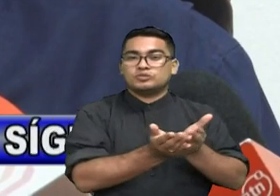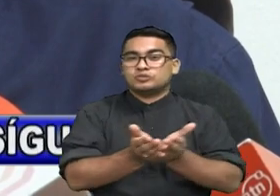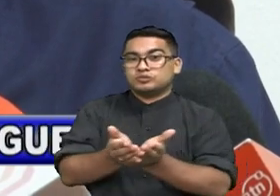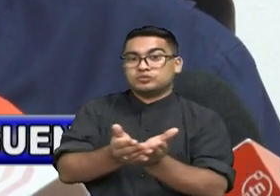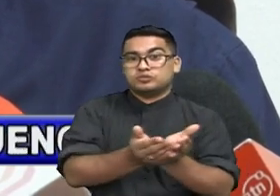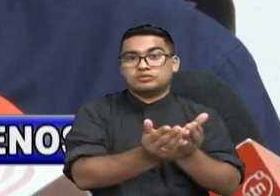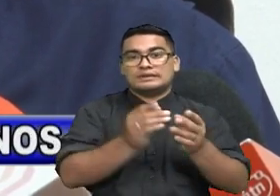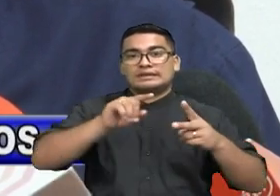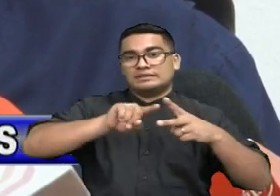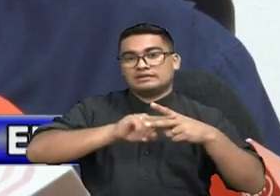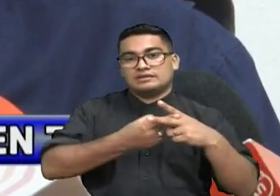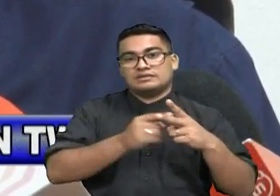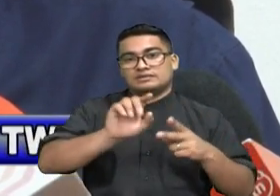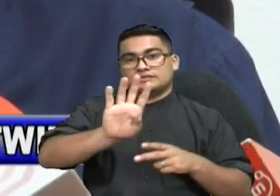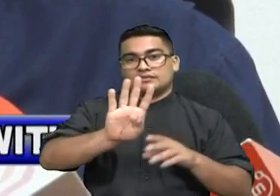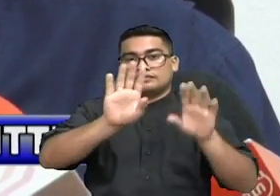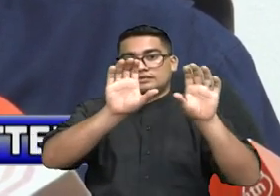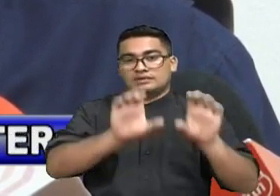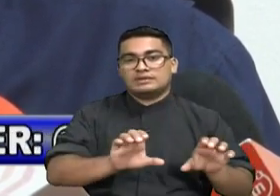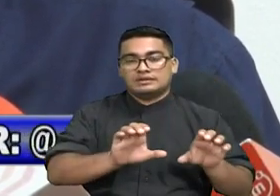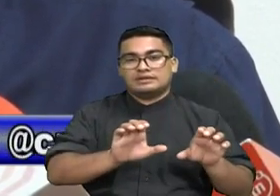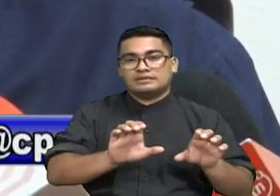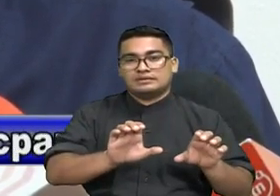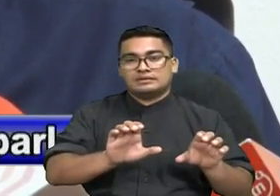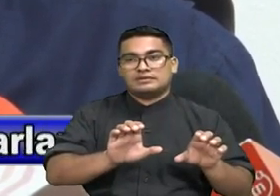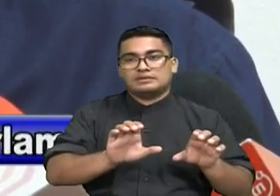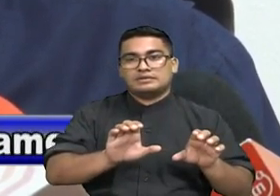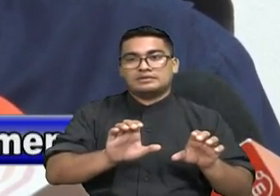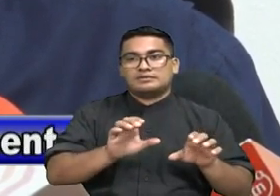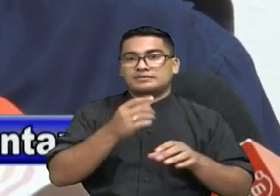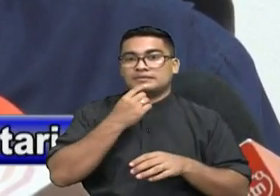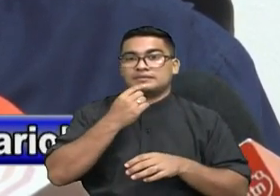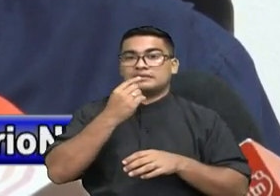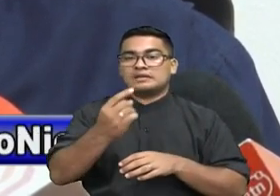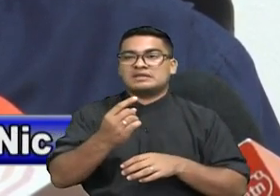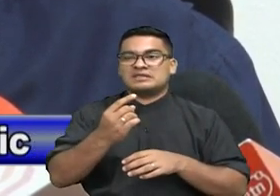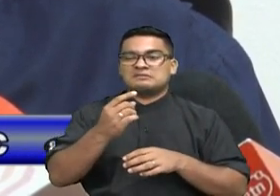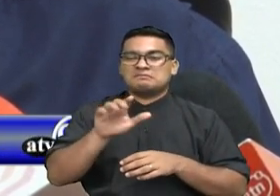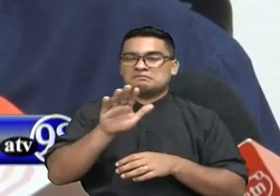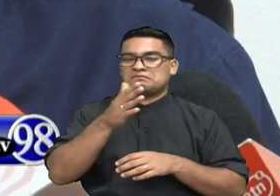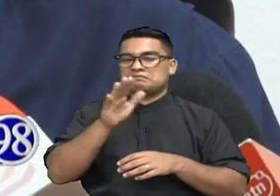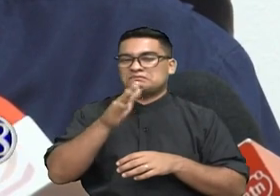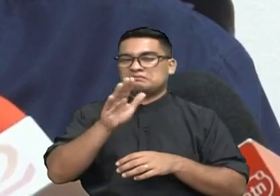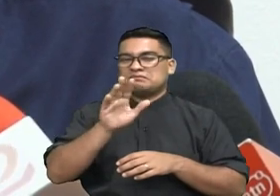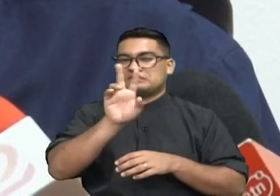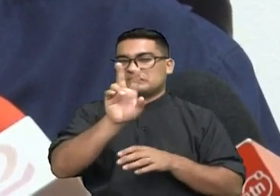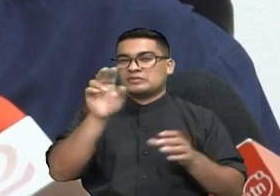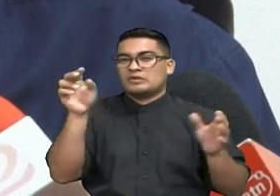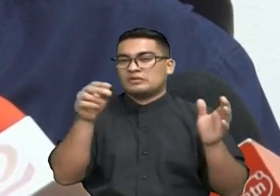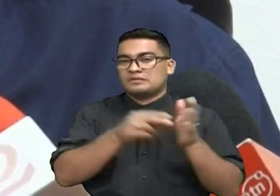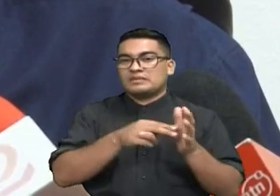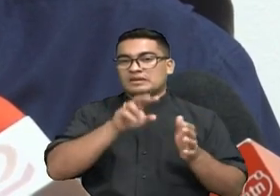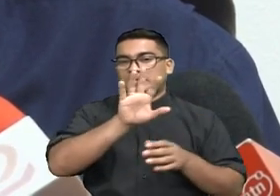acuática a partir de las 4 de la tarde, donde vamos a entregar aproximadamente 2.500 paquetes